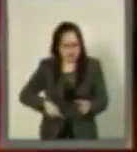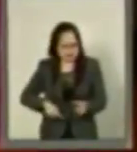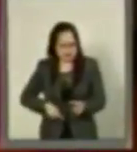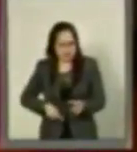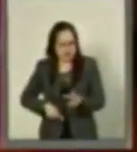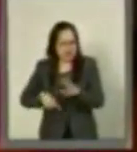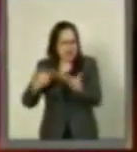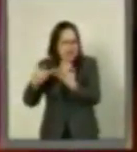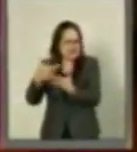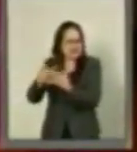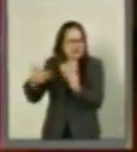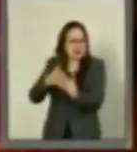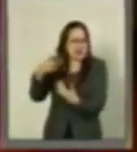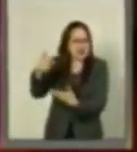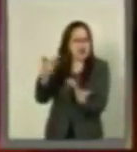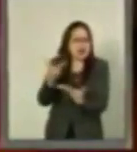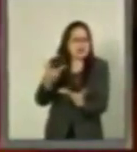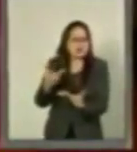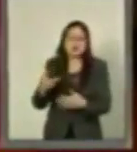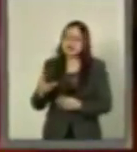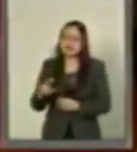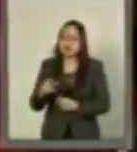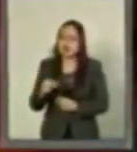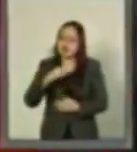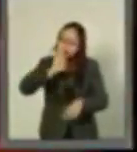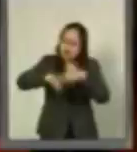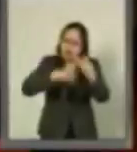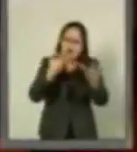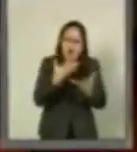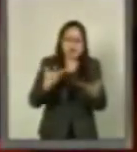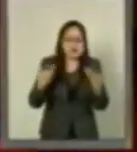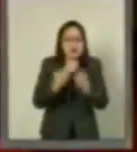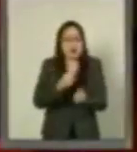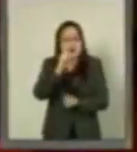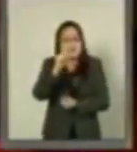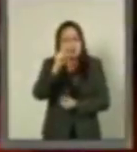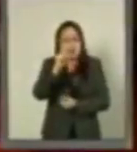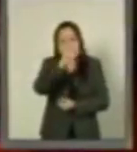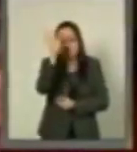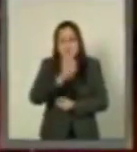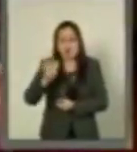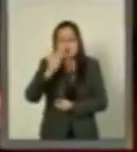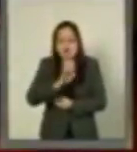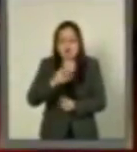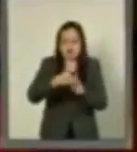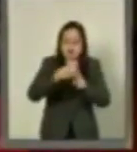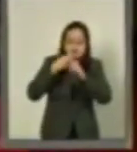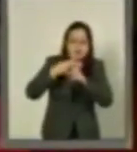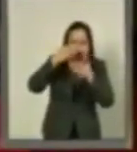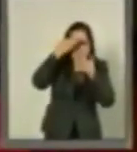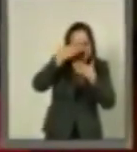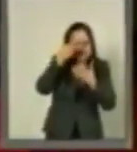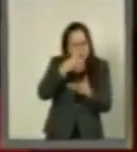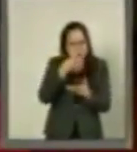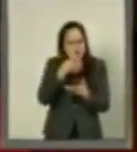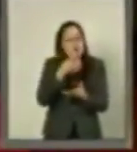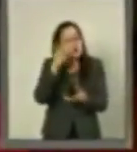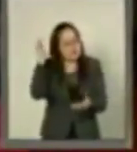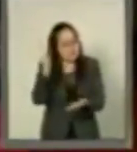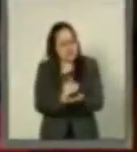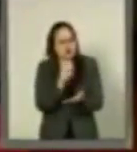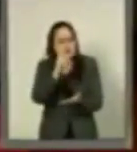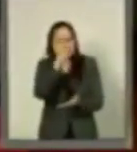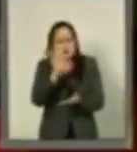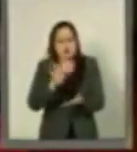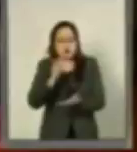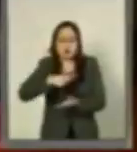todos. Una baja casi del 20% en secuestro porque hemos creado instituciones, porque les